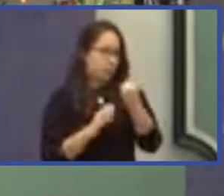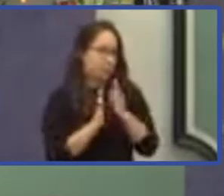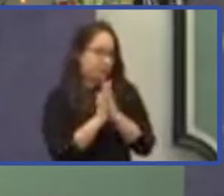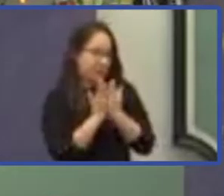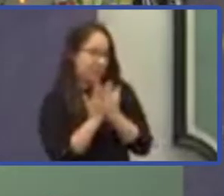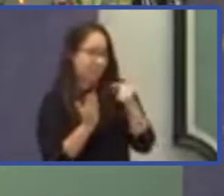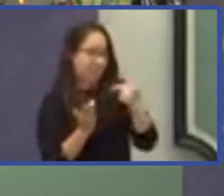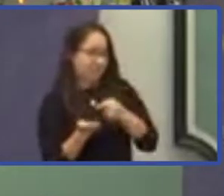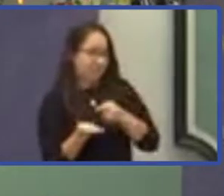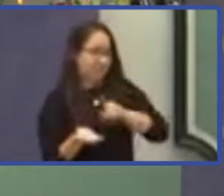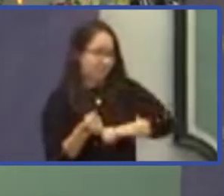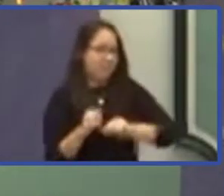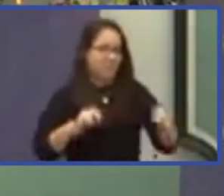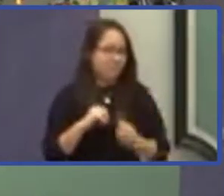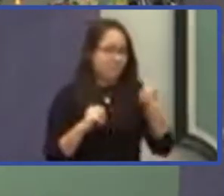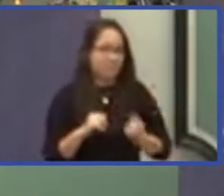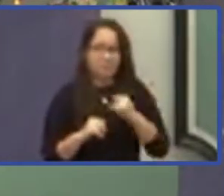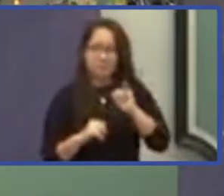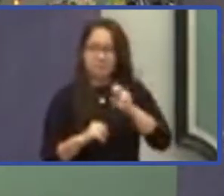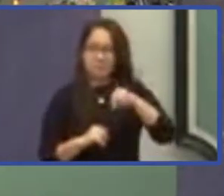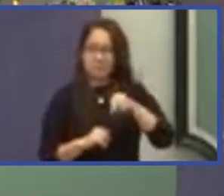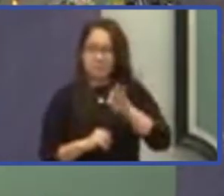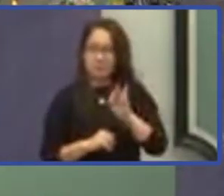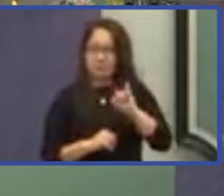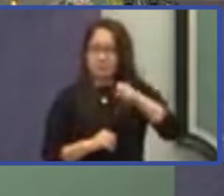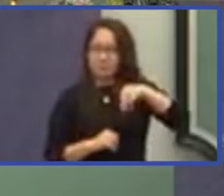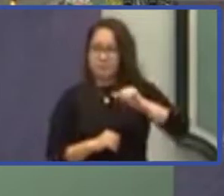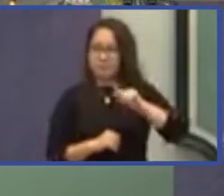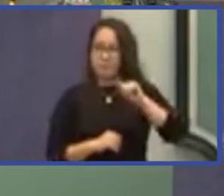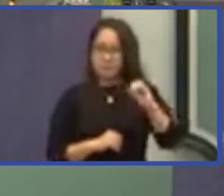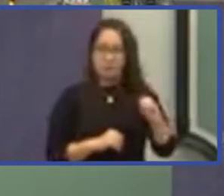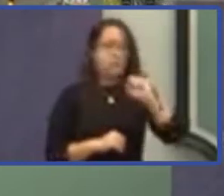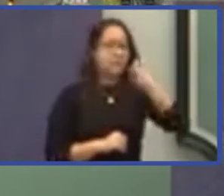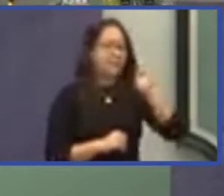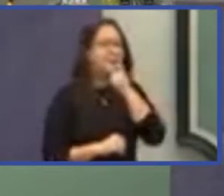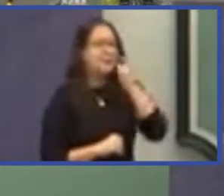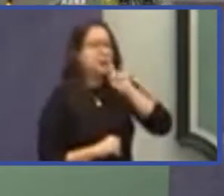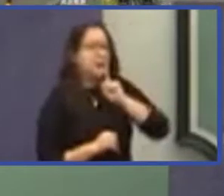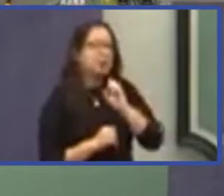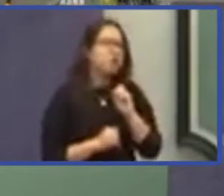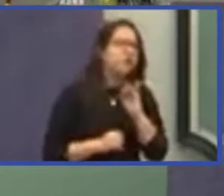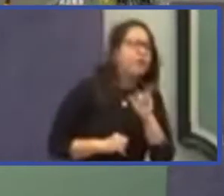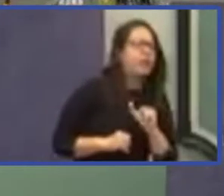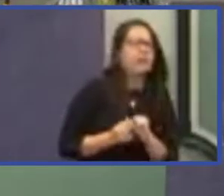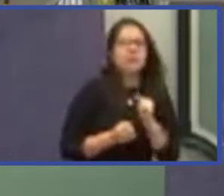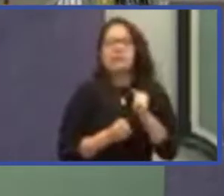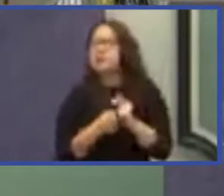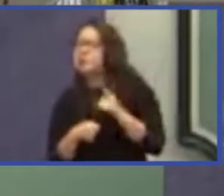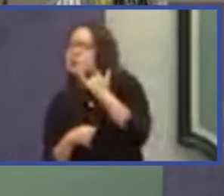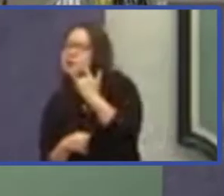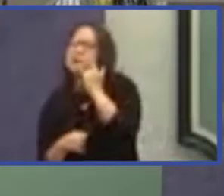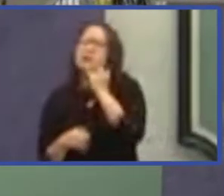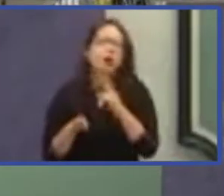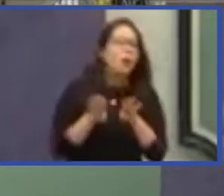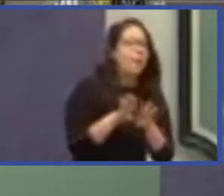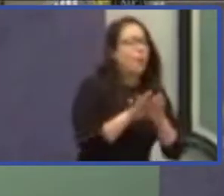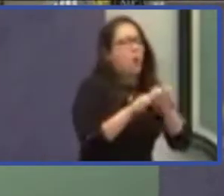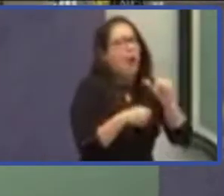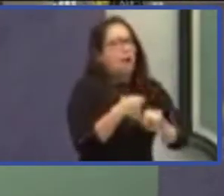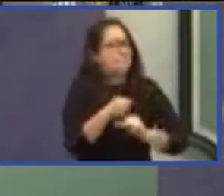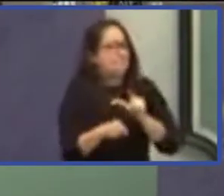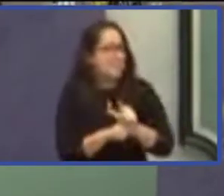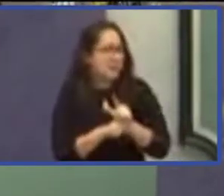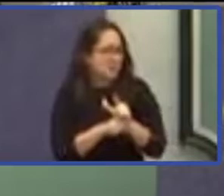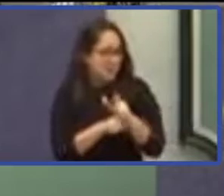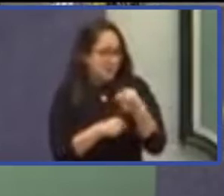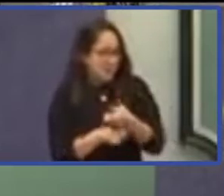infinito donde Sofía resuelve cómo hacer que los animalitos que son animales de algodón